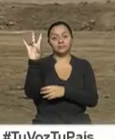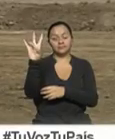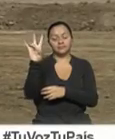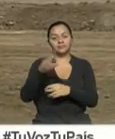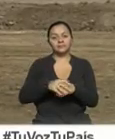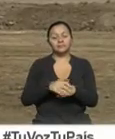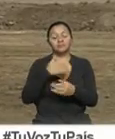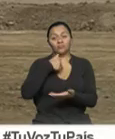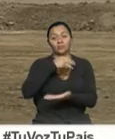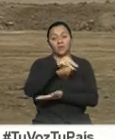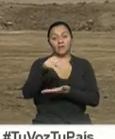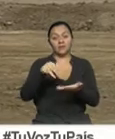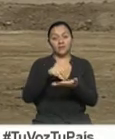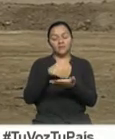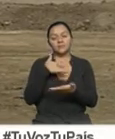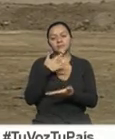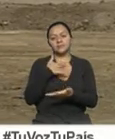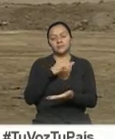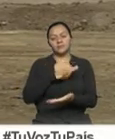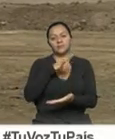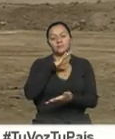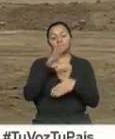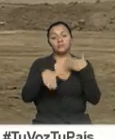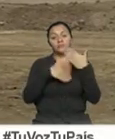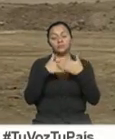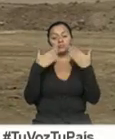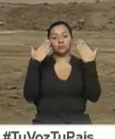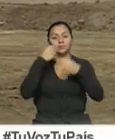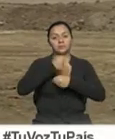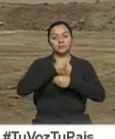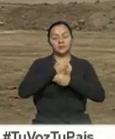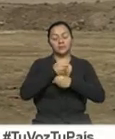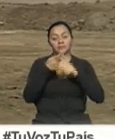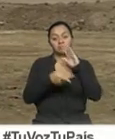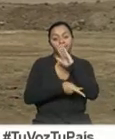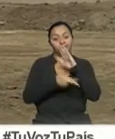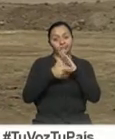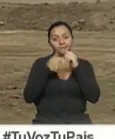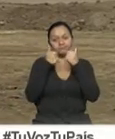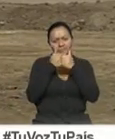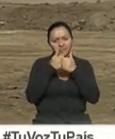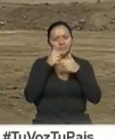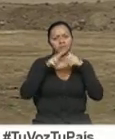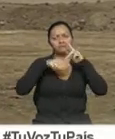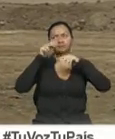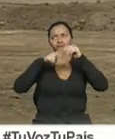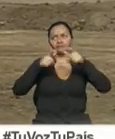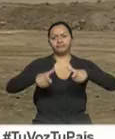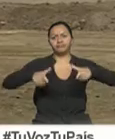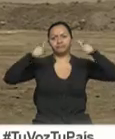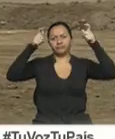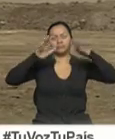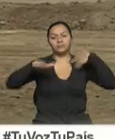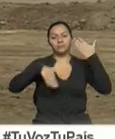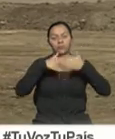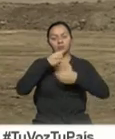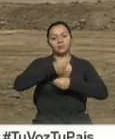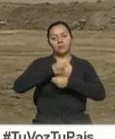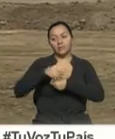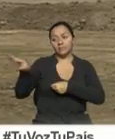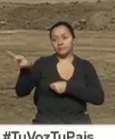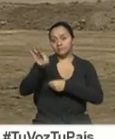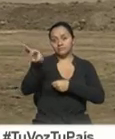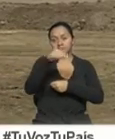Como manabita me siento muy orgulloso de que obras de esta magnitud y de este calado se estén dando, ya que abren la oportunidad de múltiples plazas de trabajo,